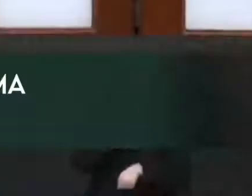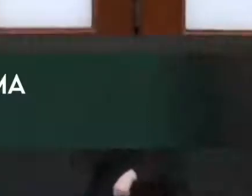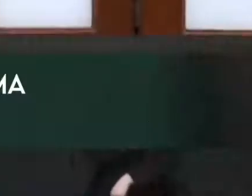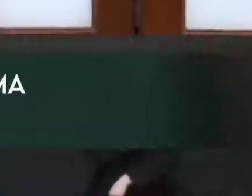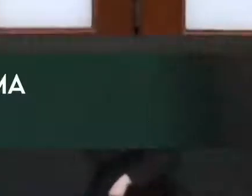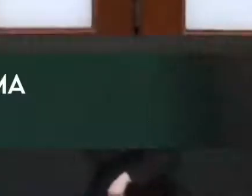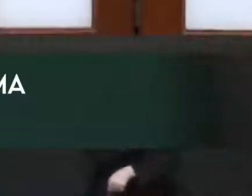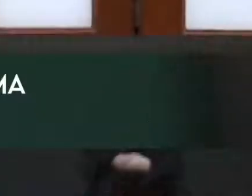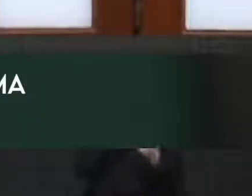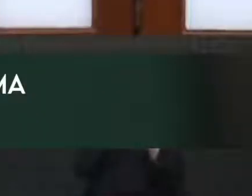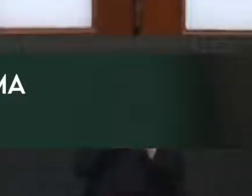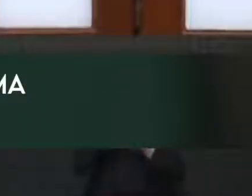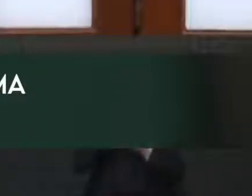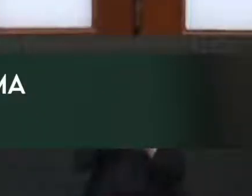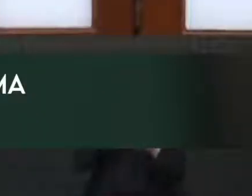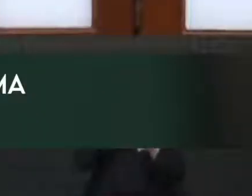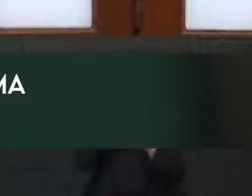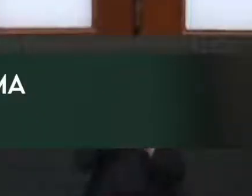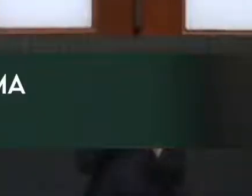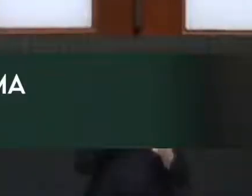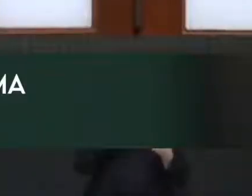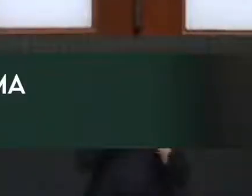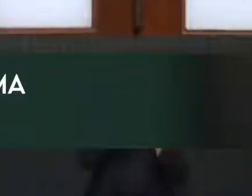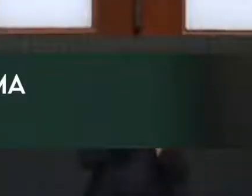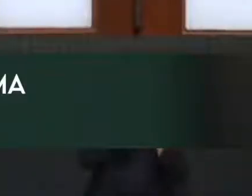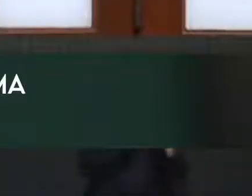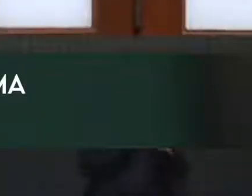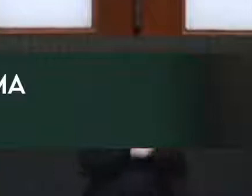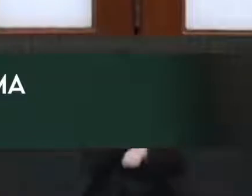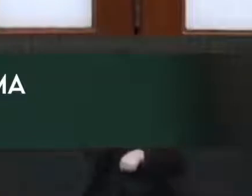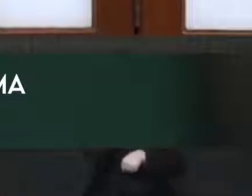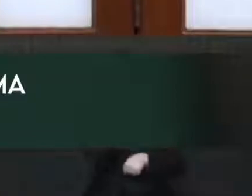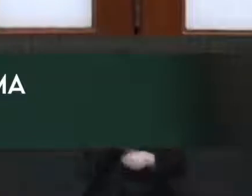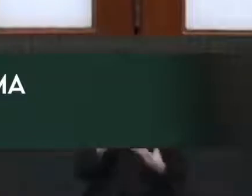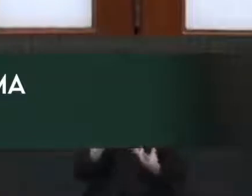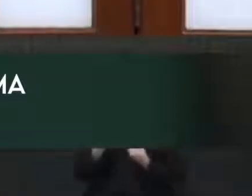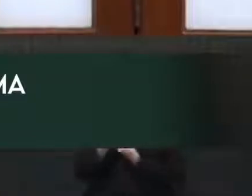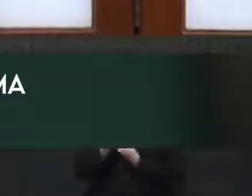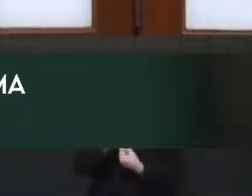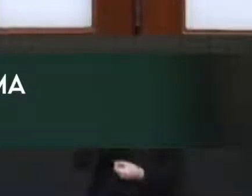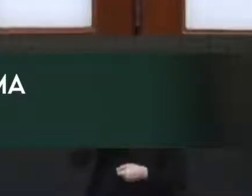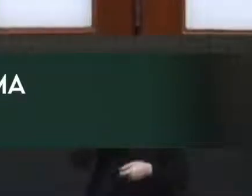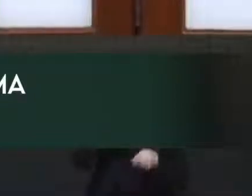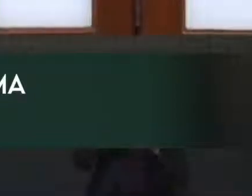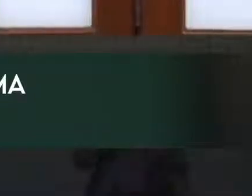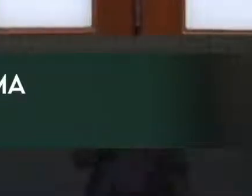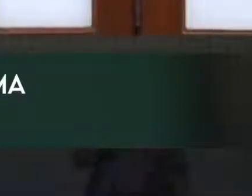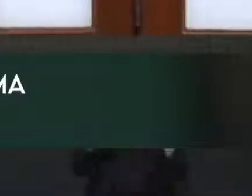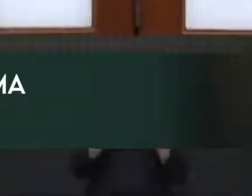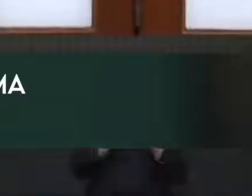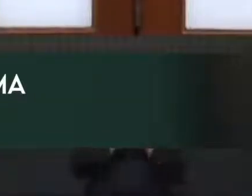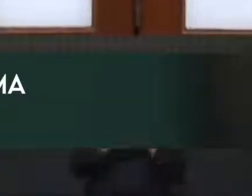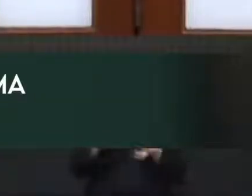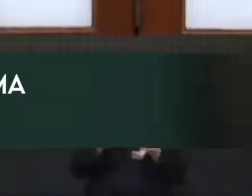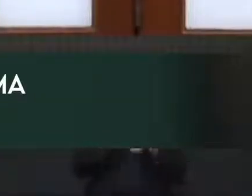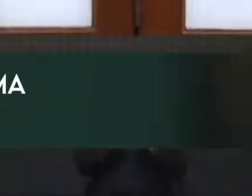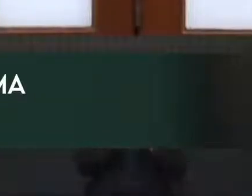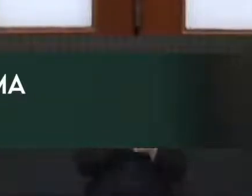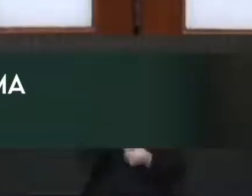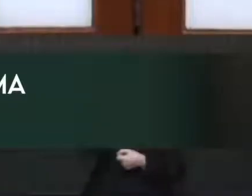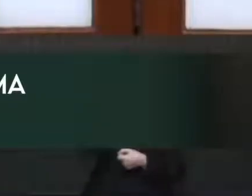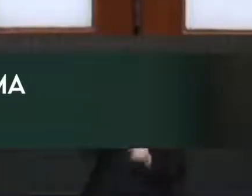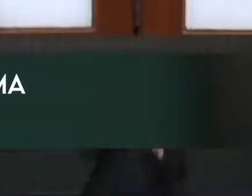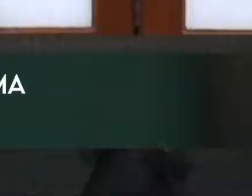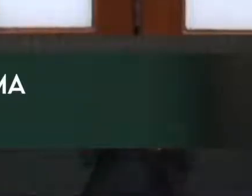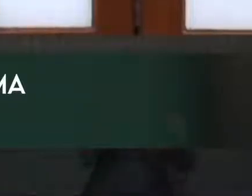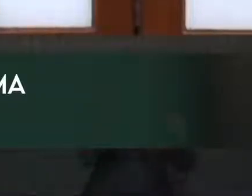El gobierno de la Ciudad de México informó sobre los progresos del programa Sí al Desarme, Sí a la Paz, que establece el canje de armas por dinero en efectivo